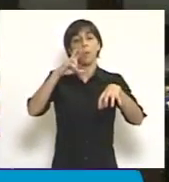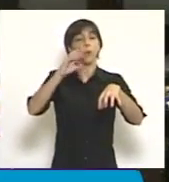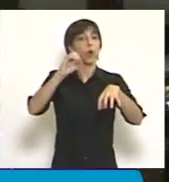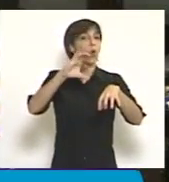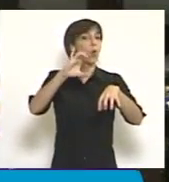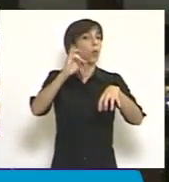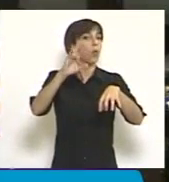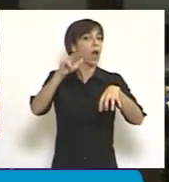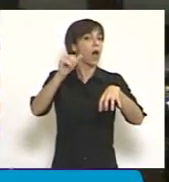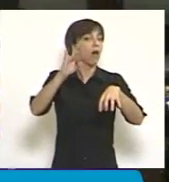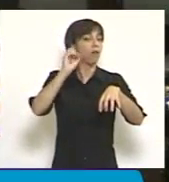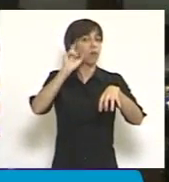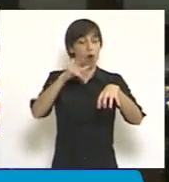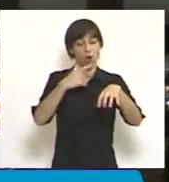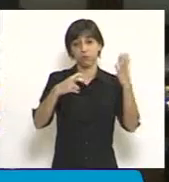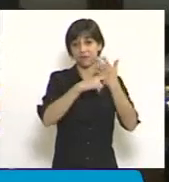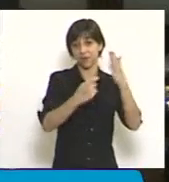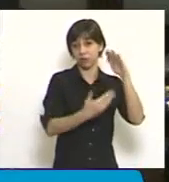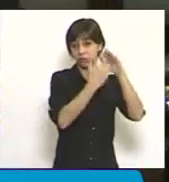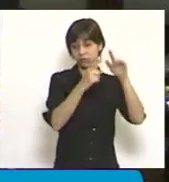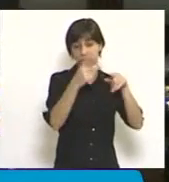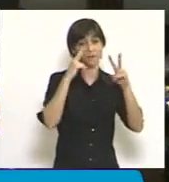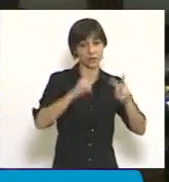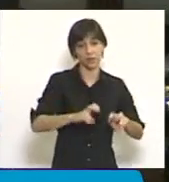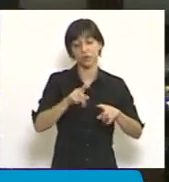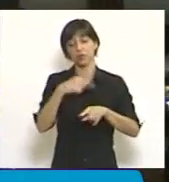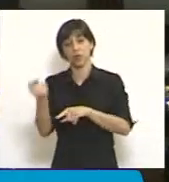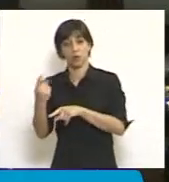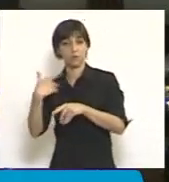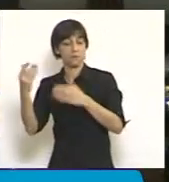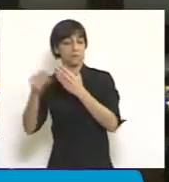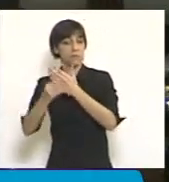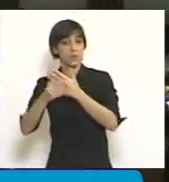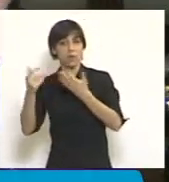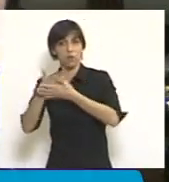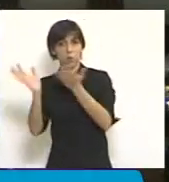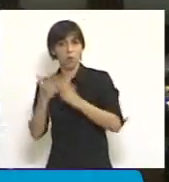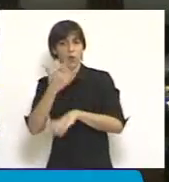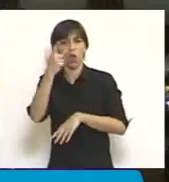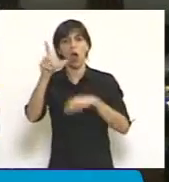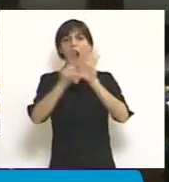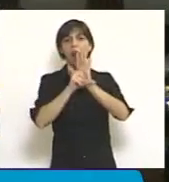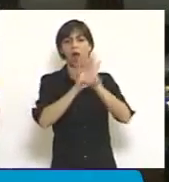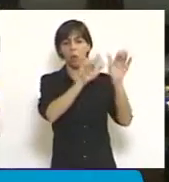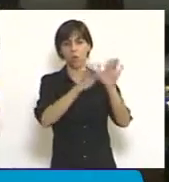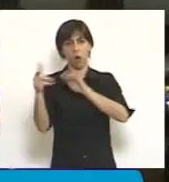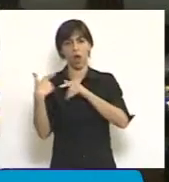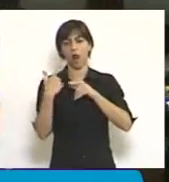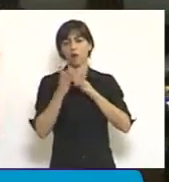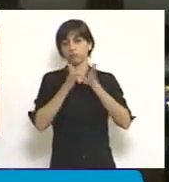es decir, del proyecto de ley orgánica para el Ministerio Público Fiscal. Hasta ahora, la Procuración